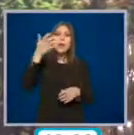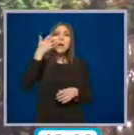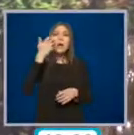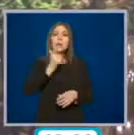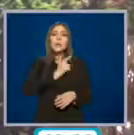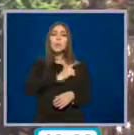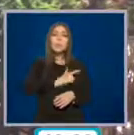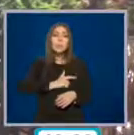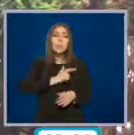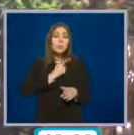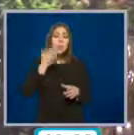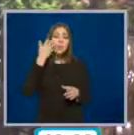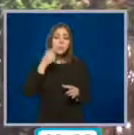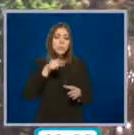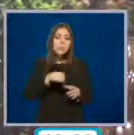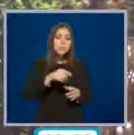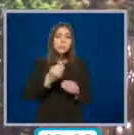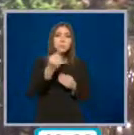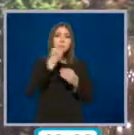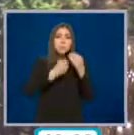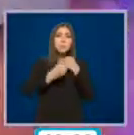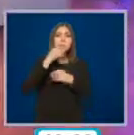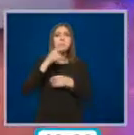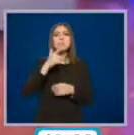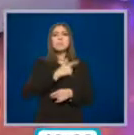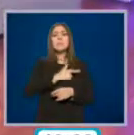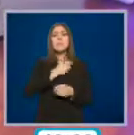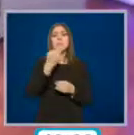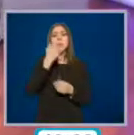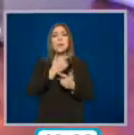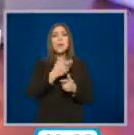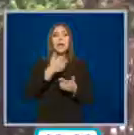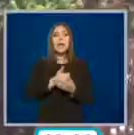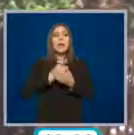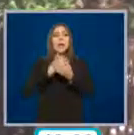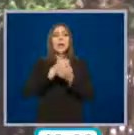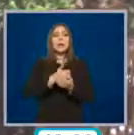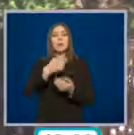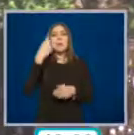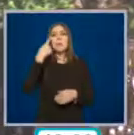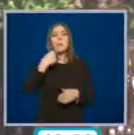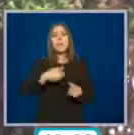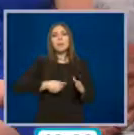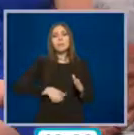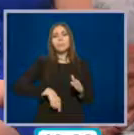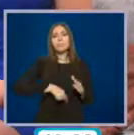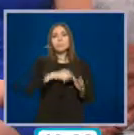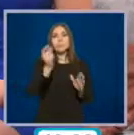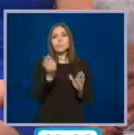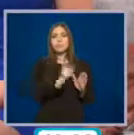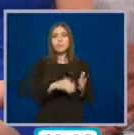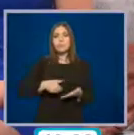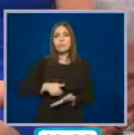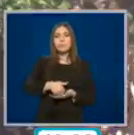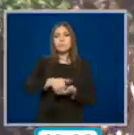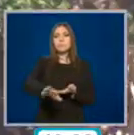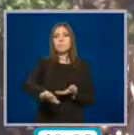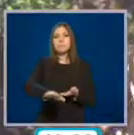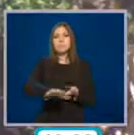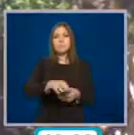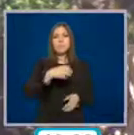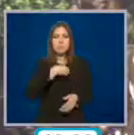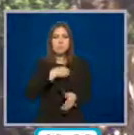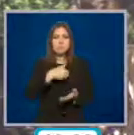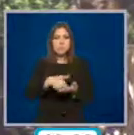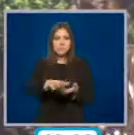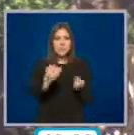Entonces ¿se los ellos se la puedes poner? comen, sí, se le comen lo que ellos quieran y también les ayuda a que lo desechen, ¿no? muy bien. Mediante las heces. Ah, mira. Qué Y interesante